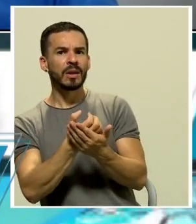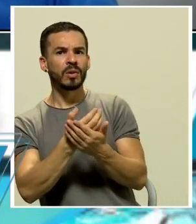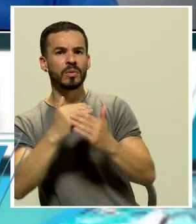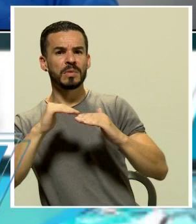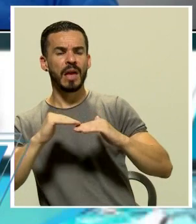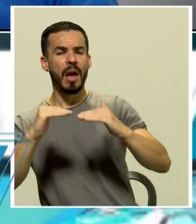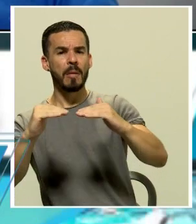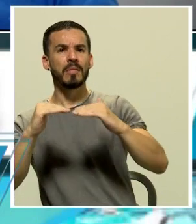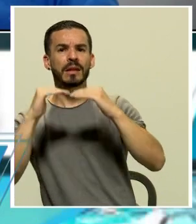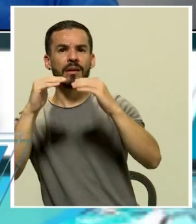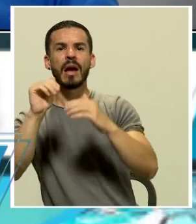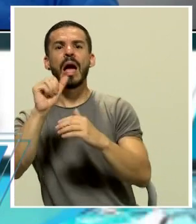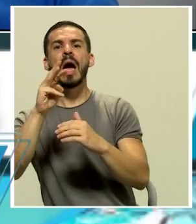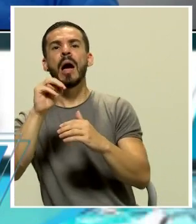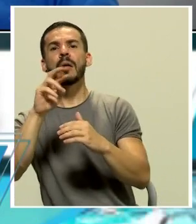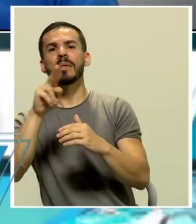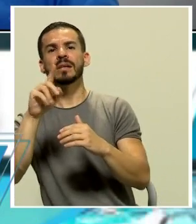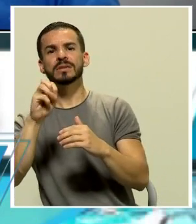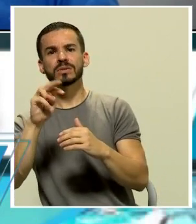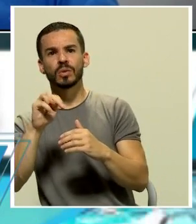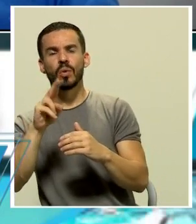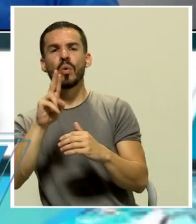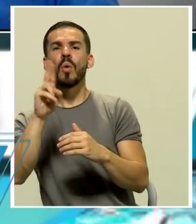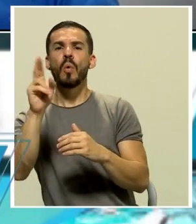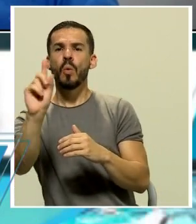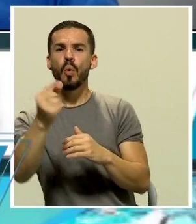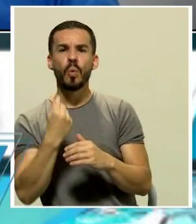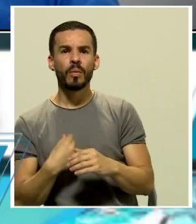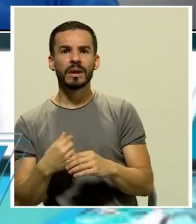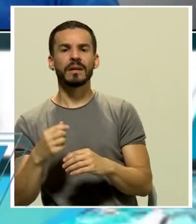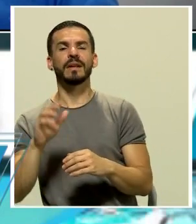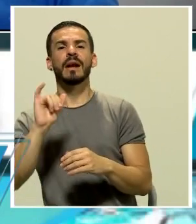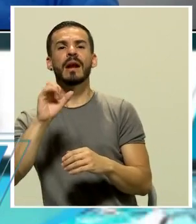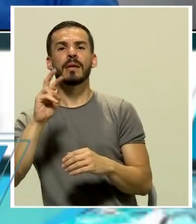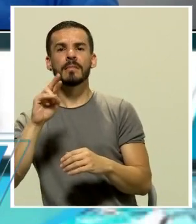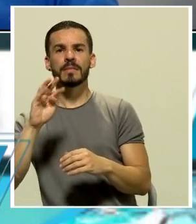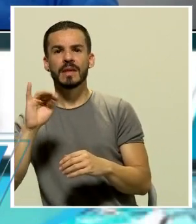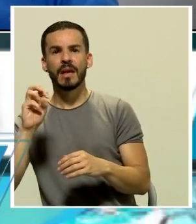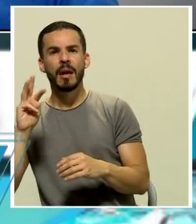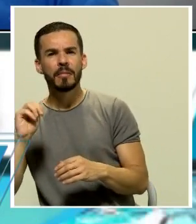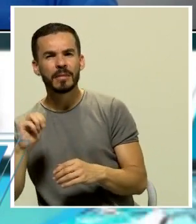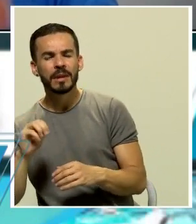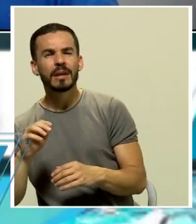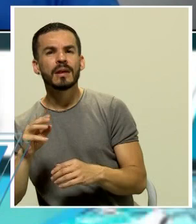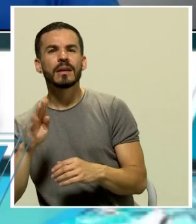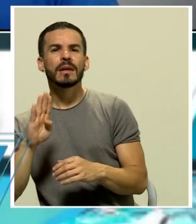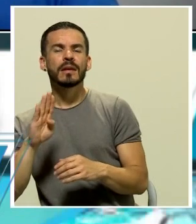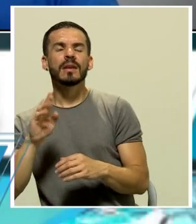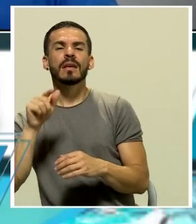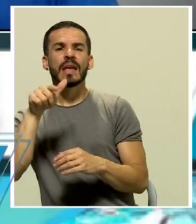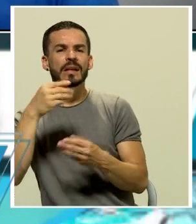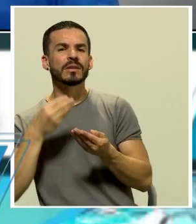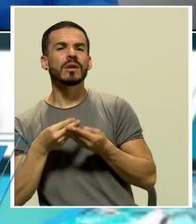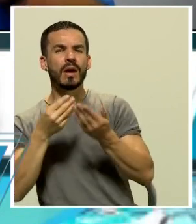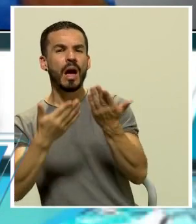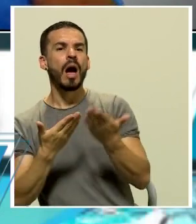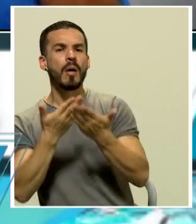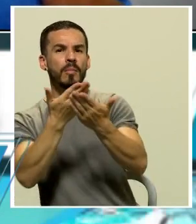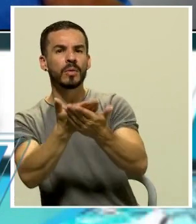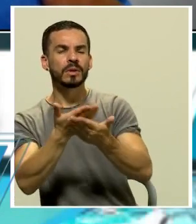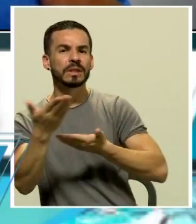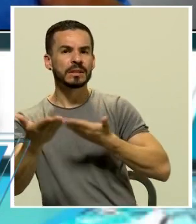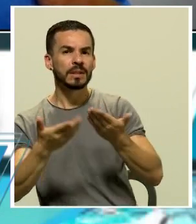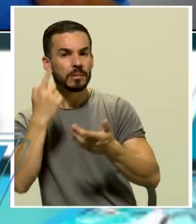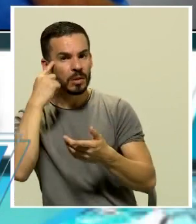plataformas, Amazon, eBay, Uber, Airbnb, etcétera, significa un aporte de servicios para